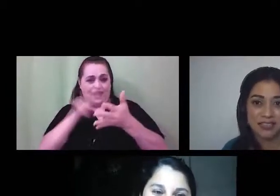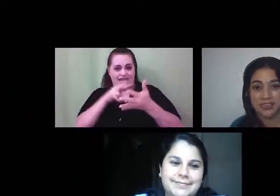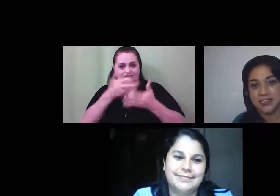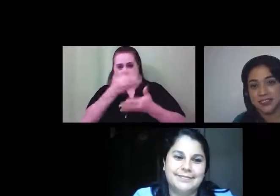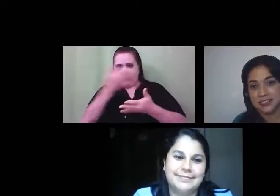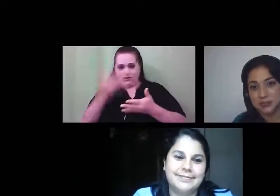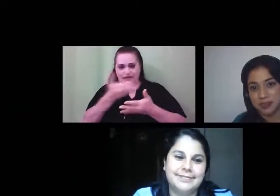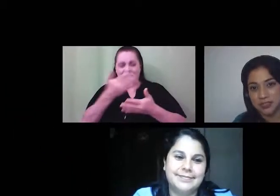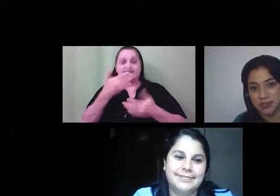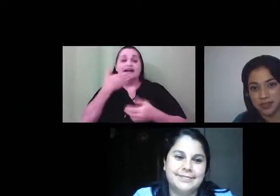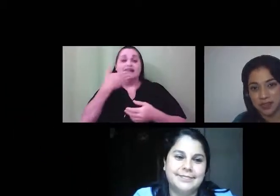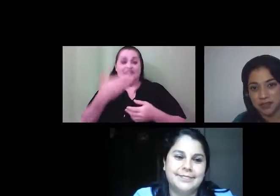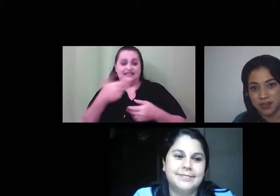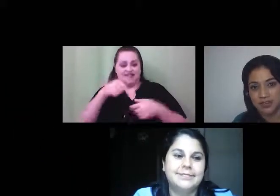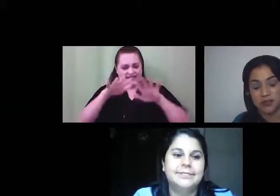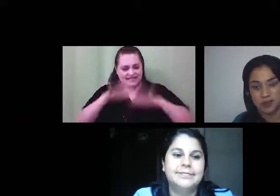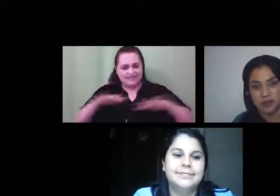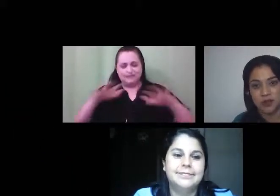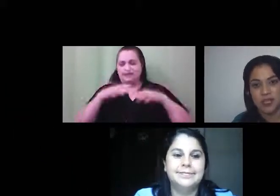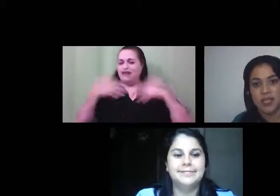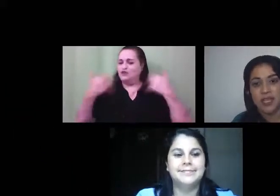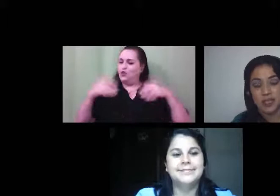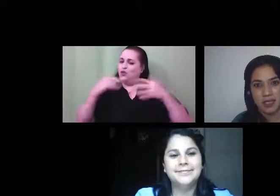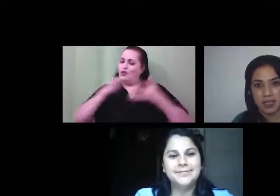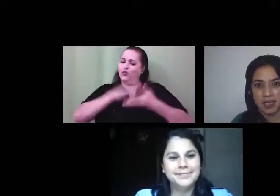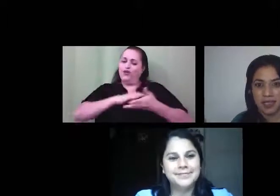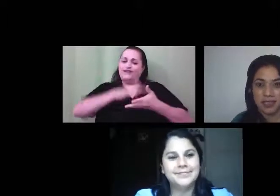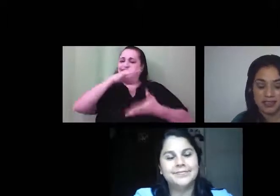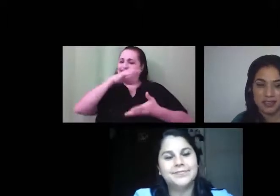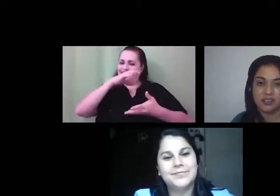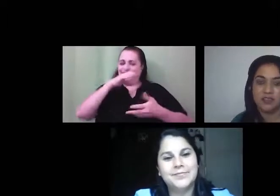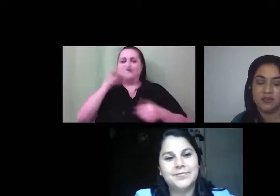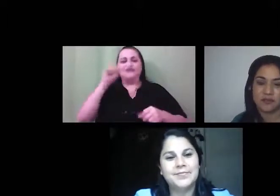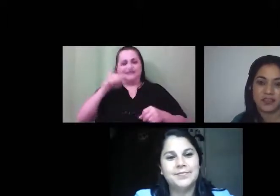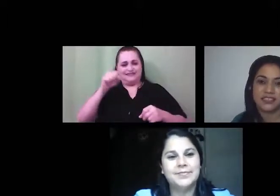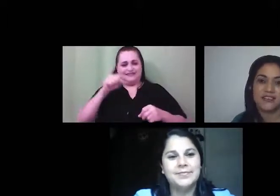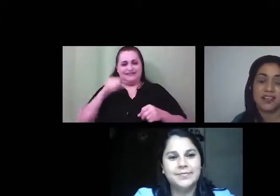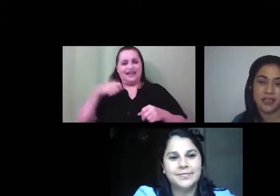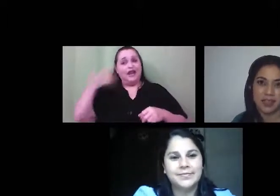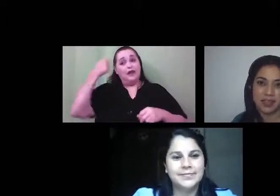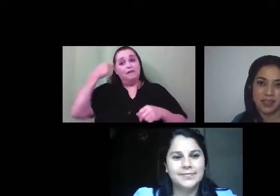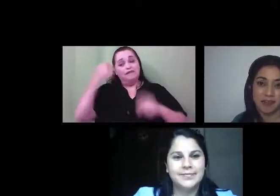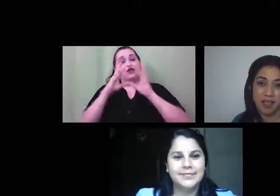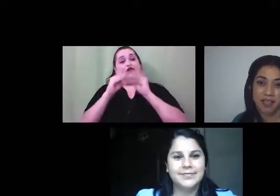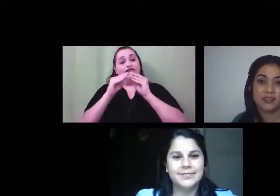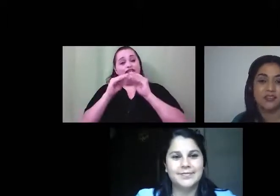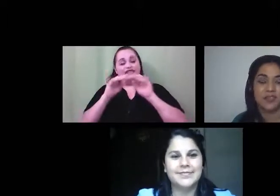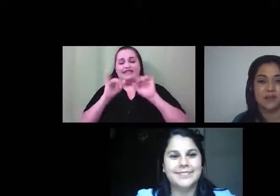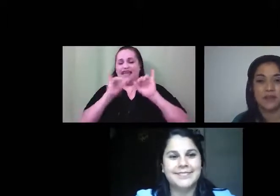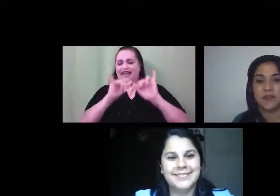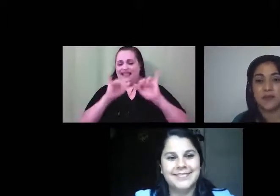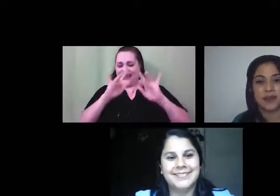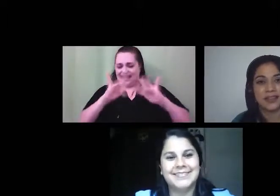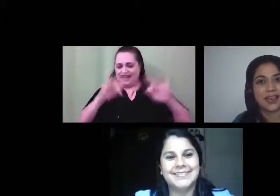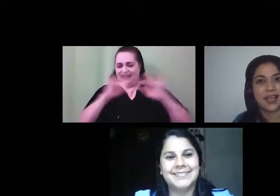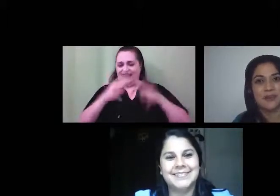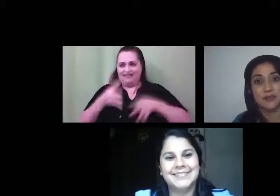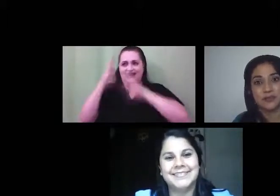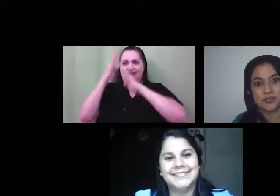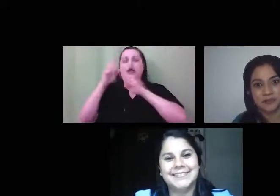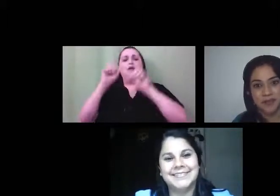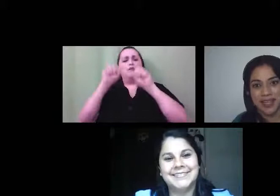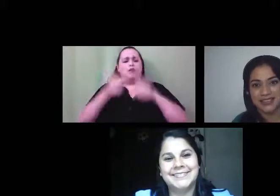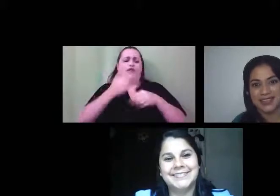y agradecerles este espacio tan enriquecedor. Esta videoconferencia va a quedar grabada, entonces la pueden compartir